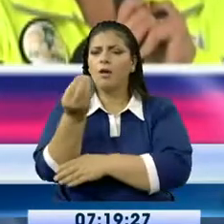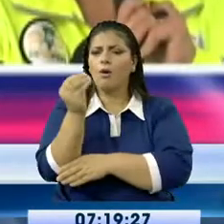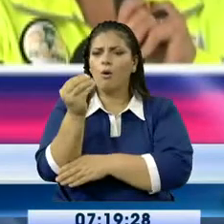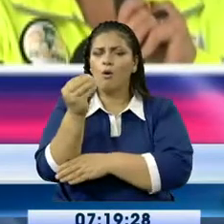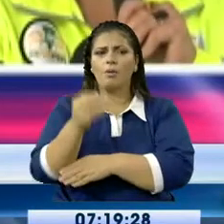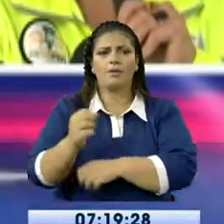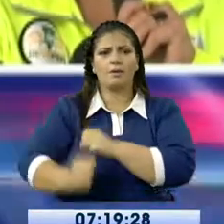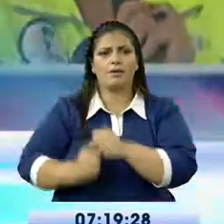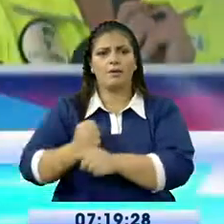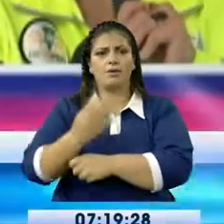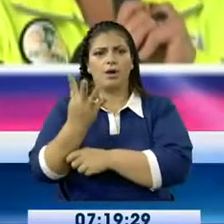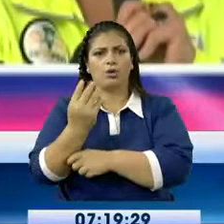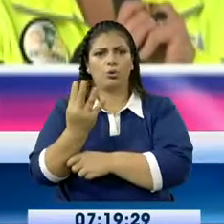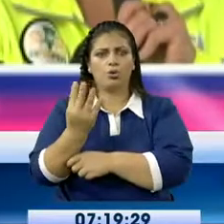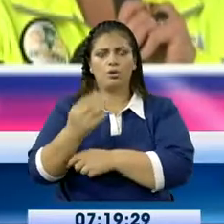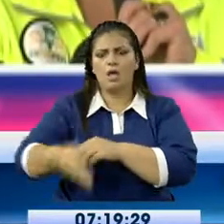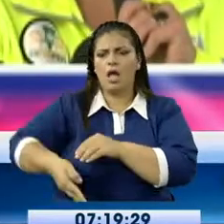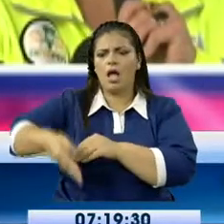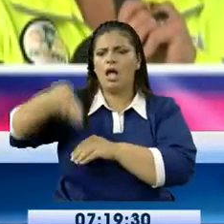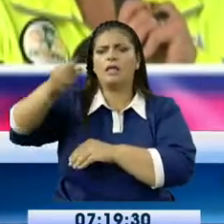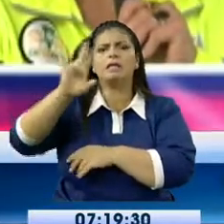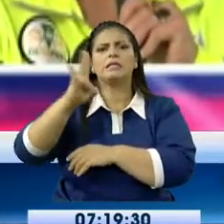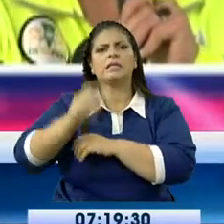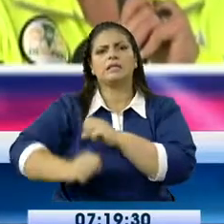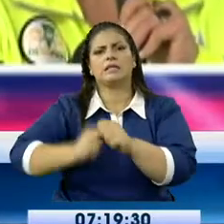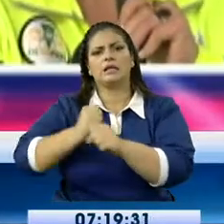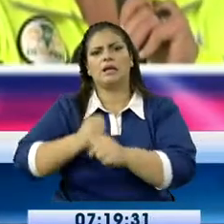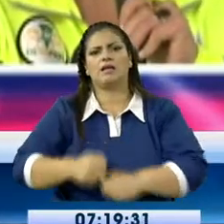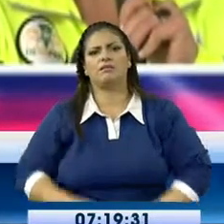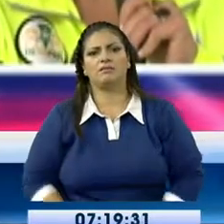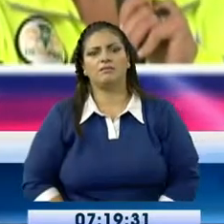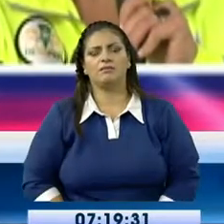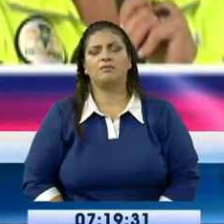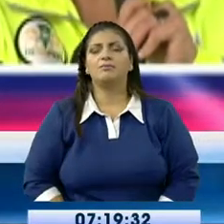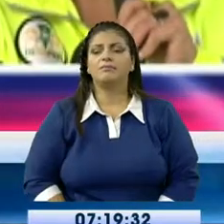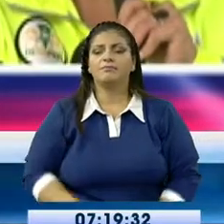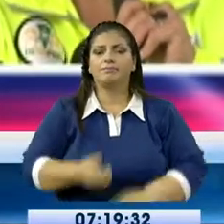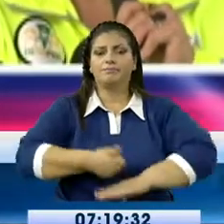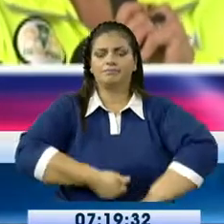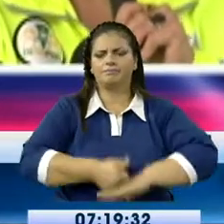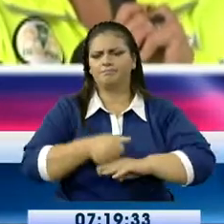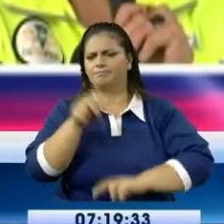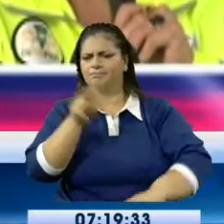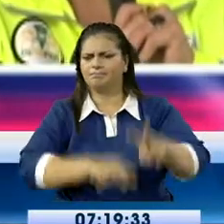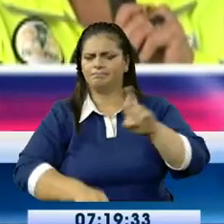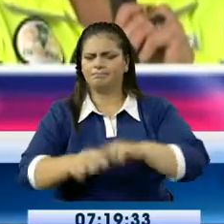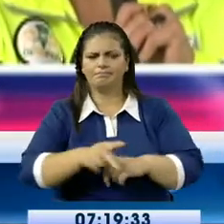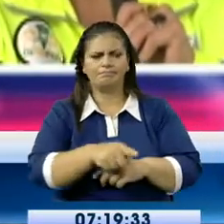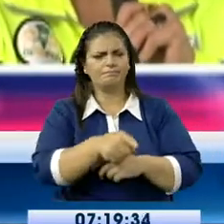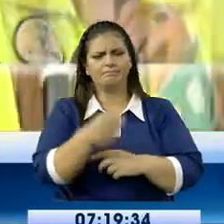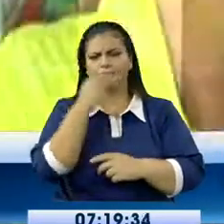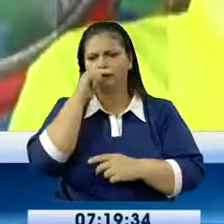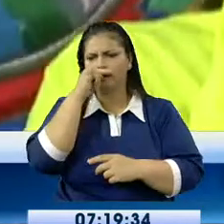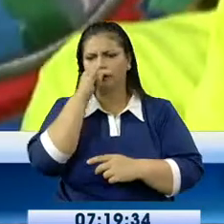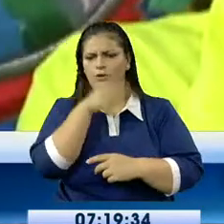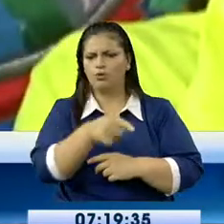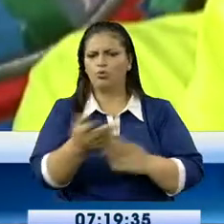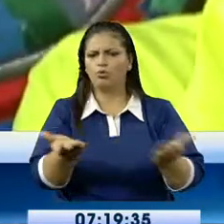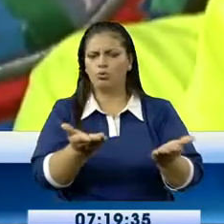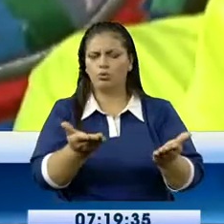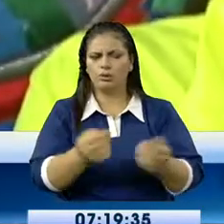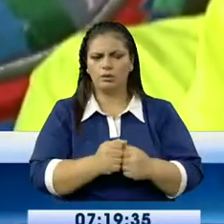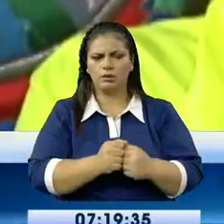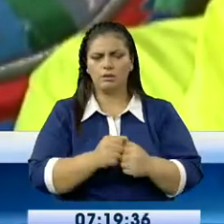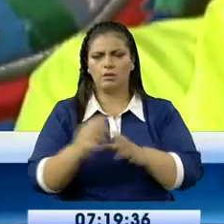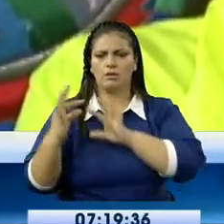la autoridad disponga y haga las evaluaciones pertinentes, ellos dictaminarán si van a familiares ampliados o si se